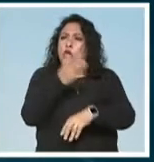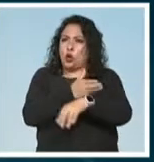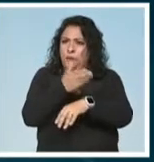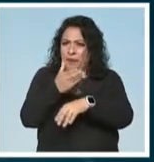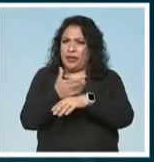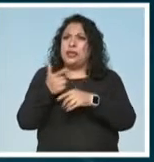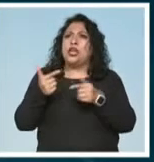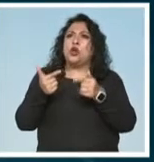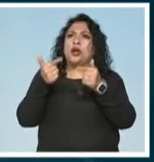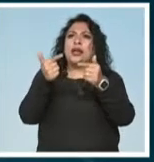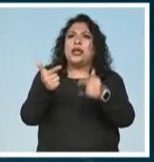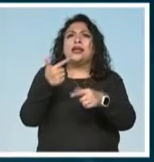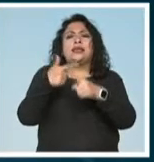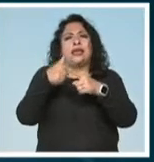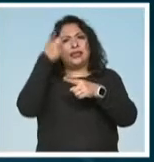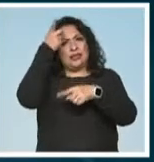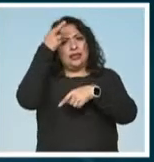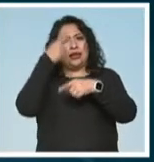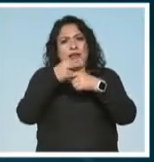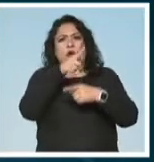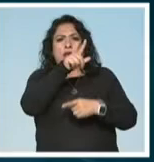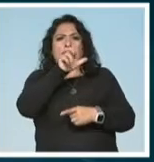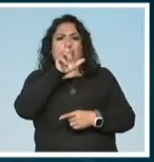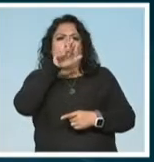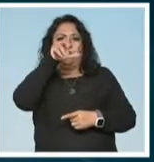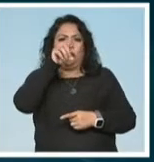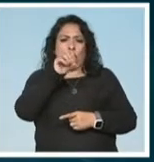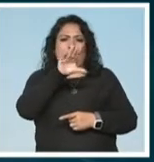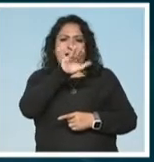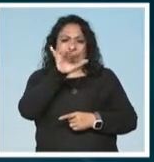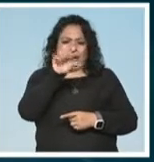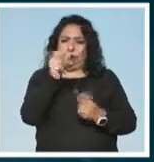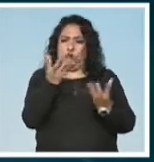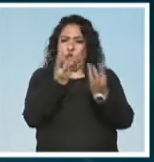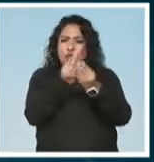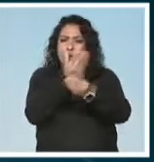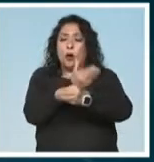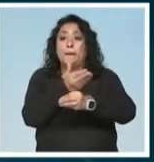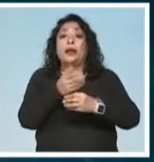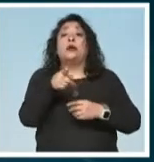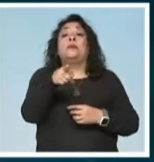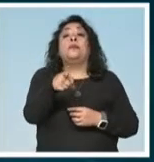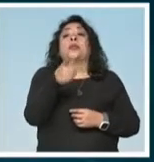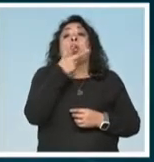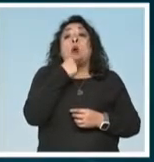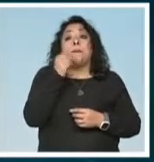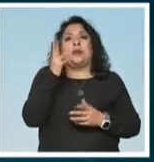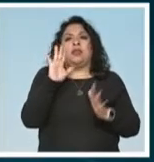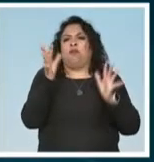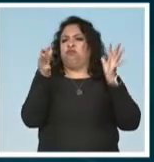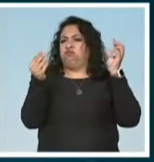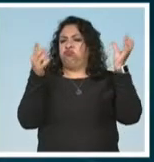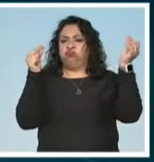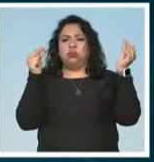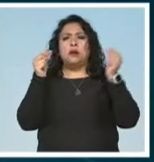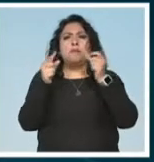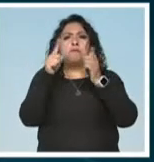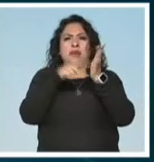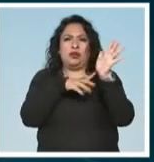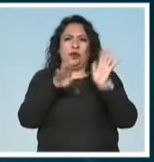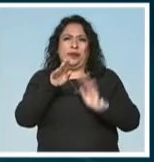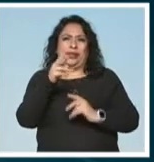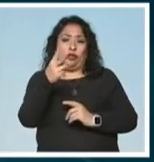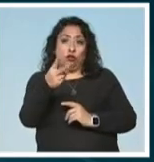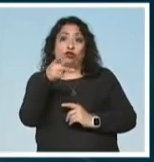de generación de nuestro director, de Armando Casas. Justo cuando él se recibió en el año 92, por